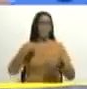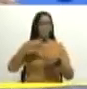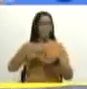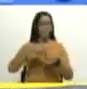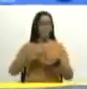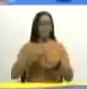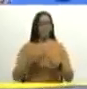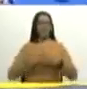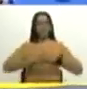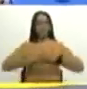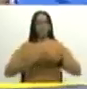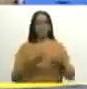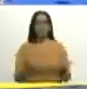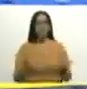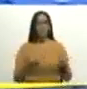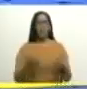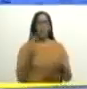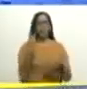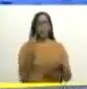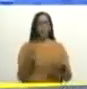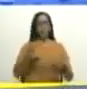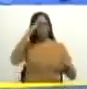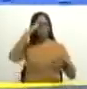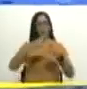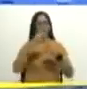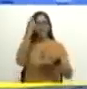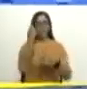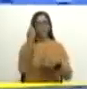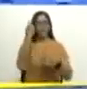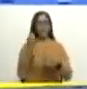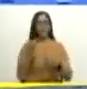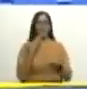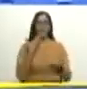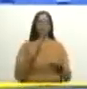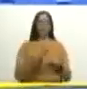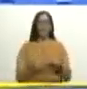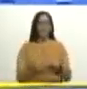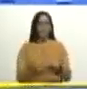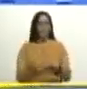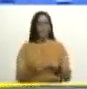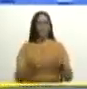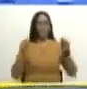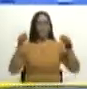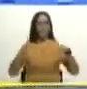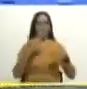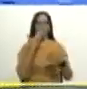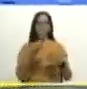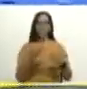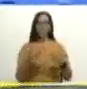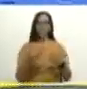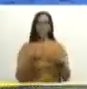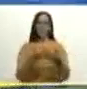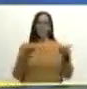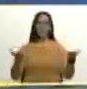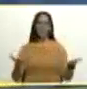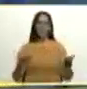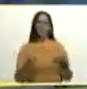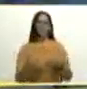procedo a entregárselo a estos dos honorables diputados, si así me lo permiten, aquí al frente de esta tarima.